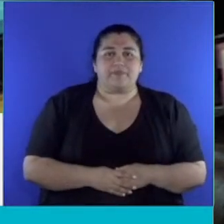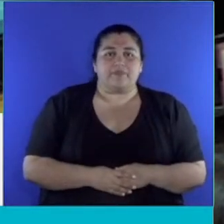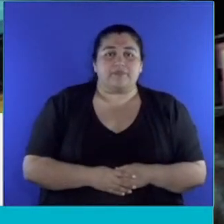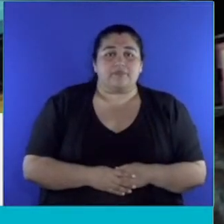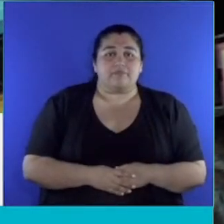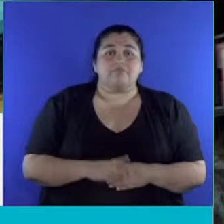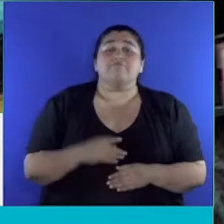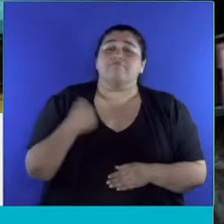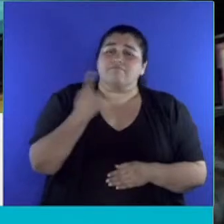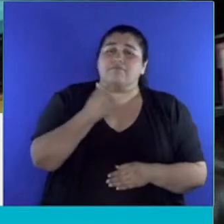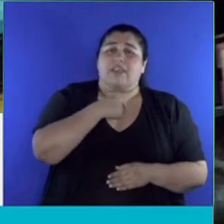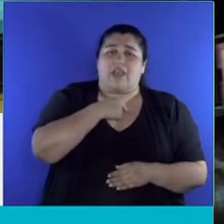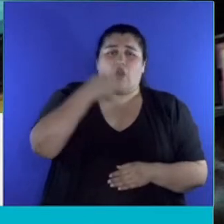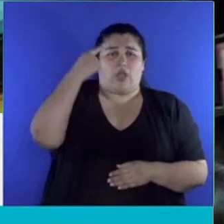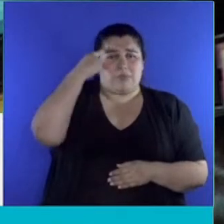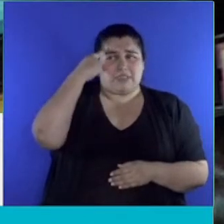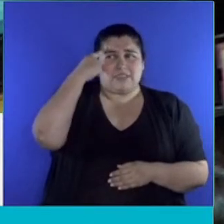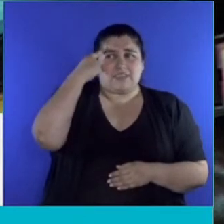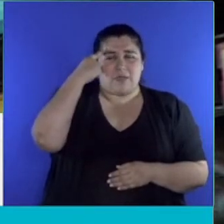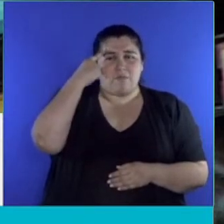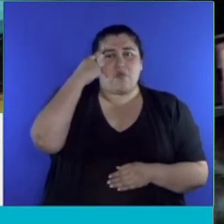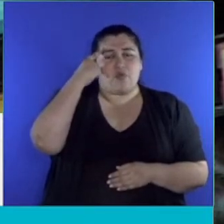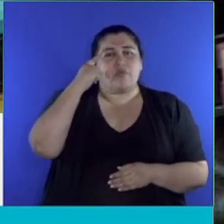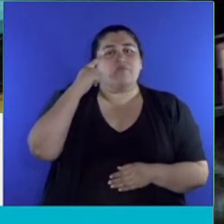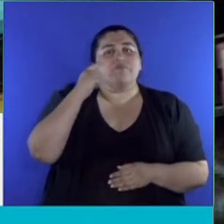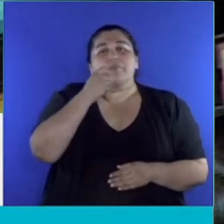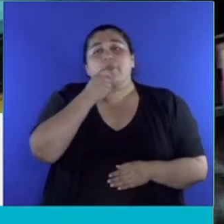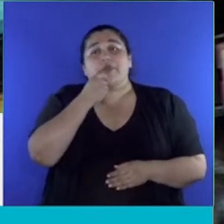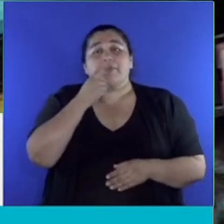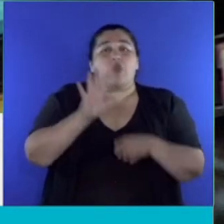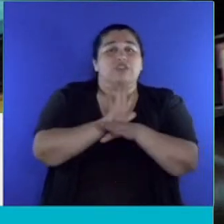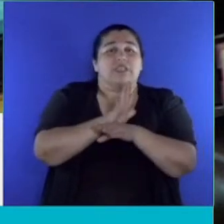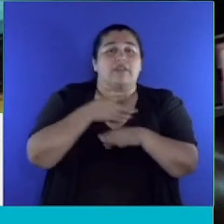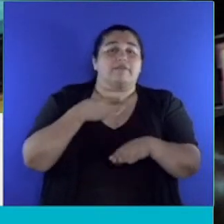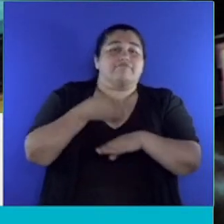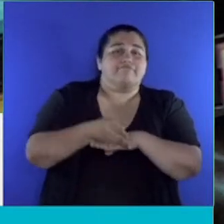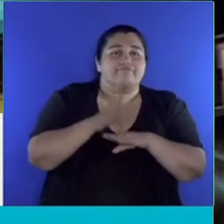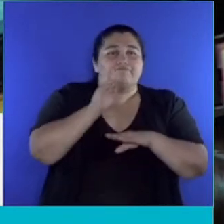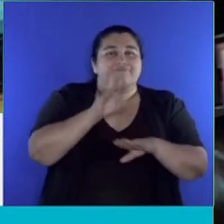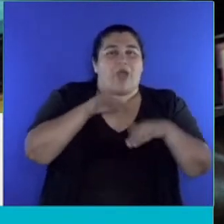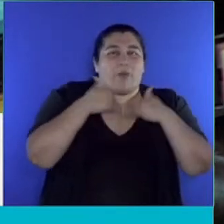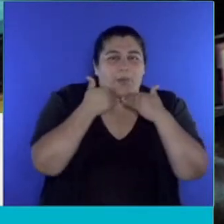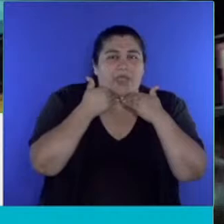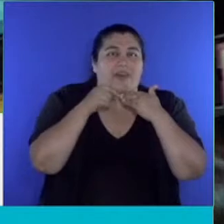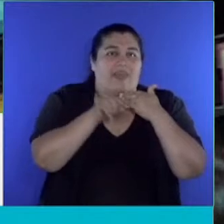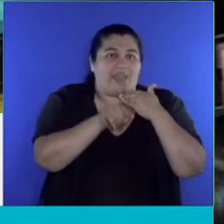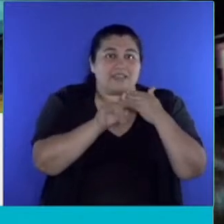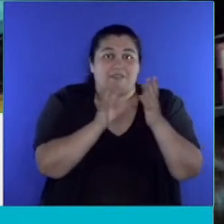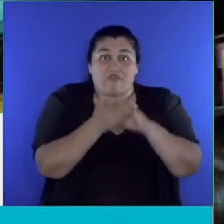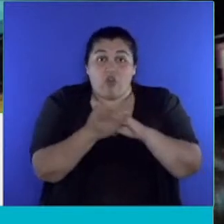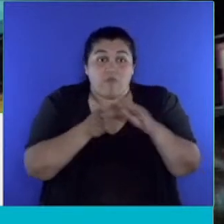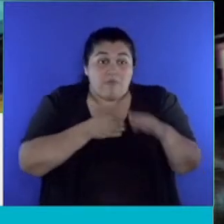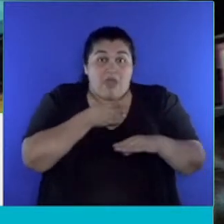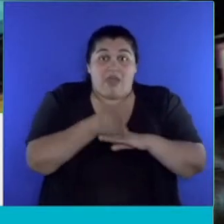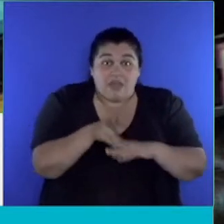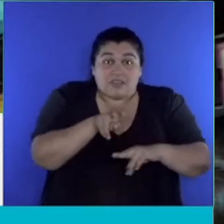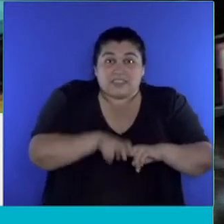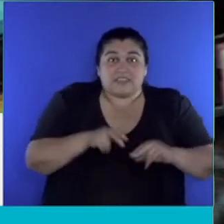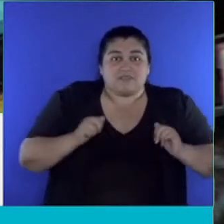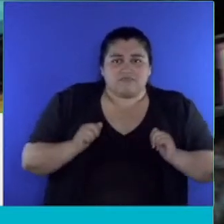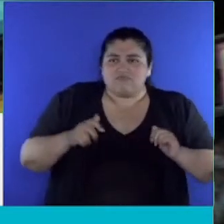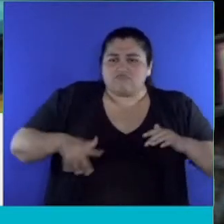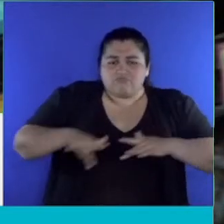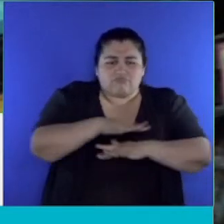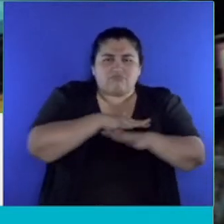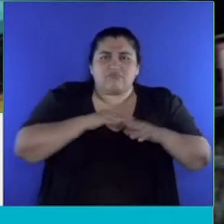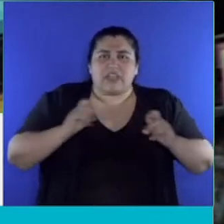Quiero que pensemos en el simple hecho, ¿no?, de ir a ver una película al cine, en esa simple acción. ¿Qué es lo que se mueve?